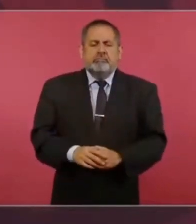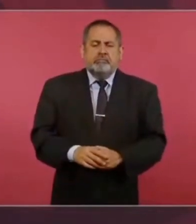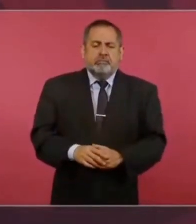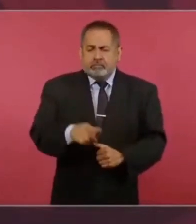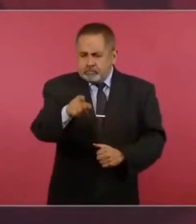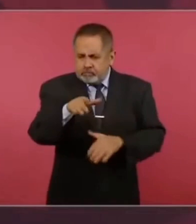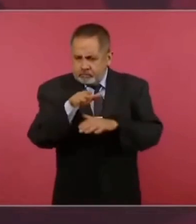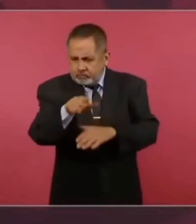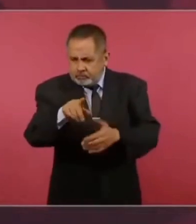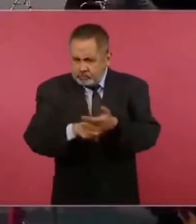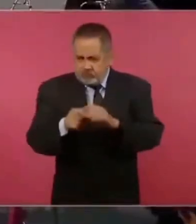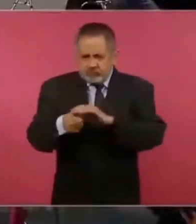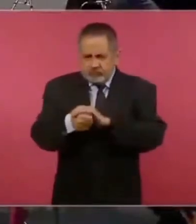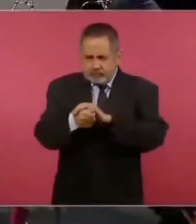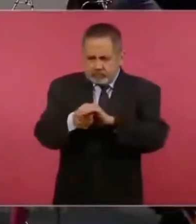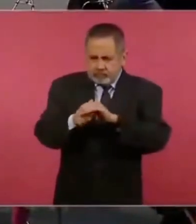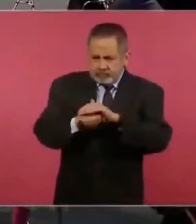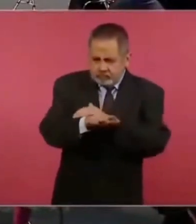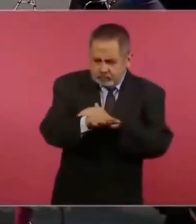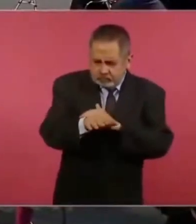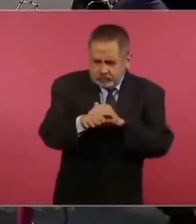Tiene que ver con Ayotzinapa, ¿no?